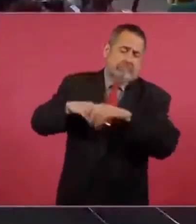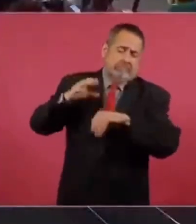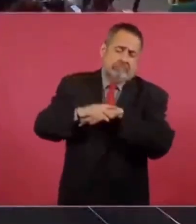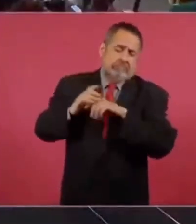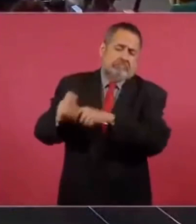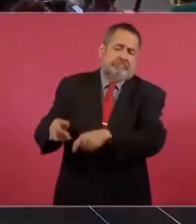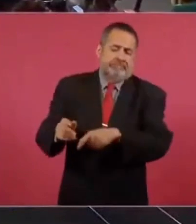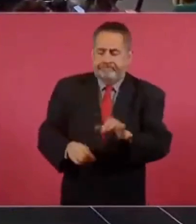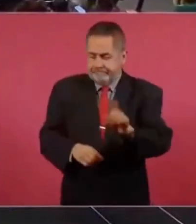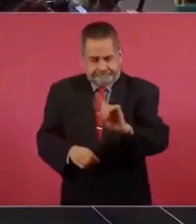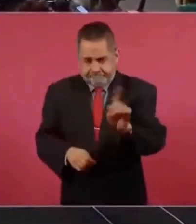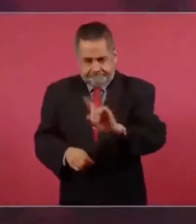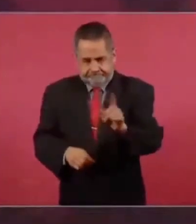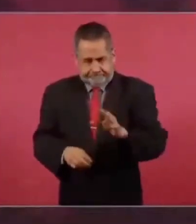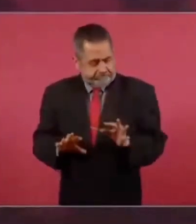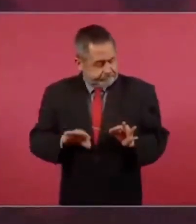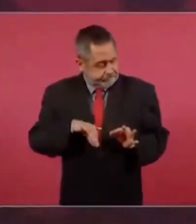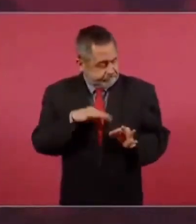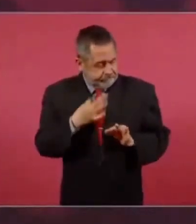Van a poder